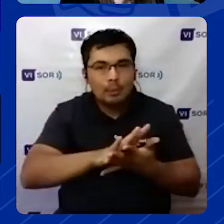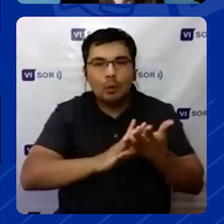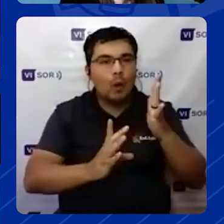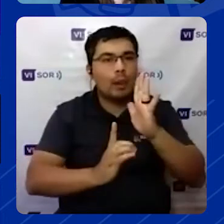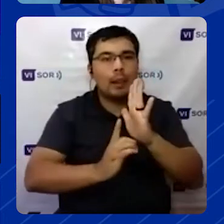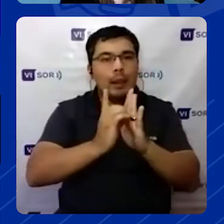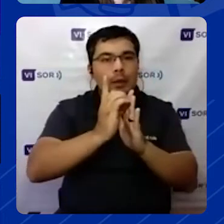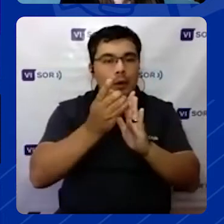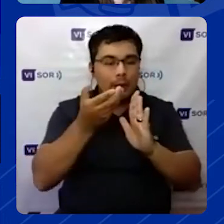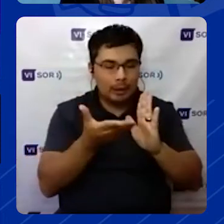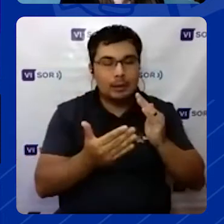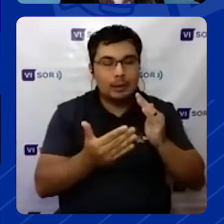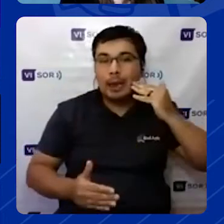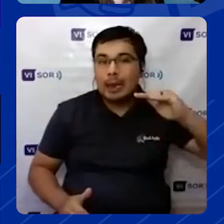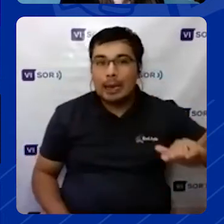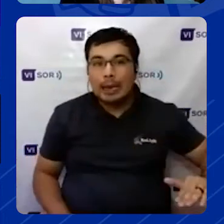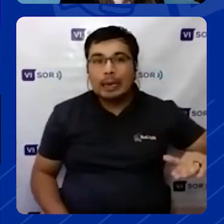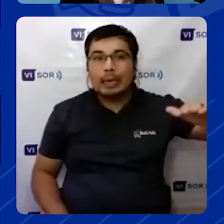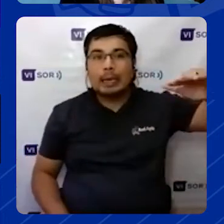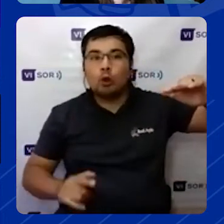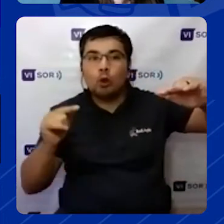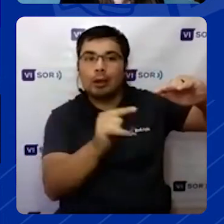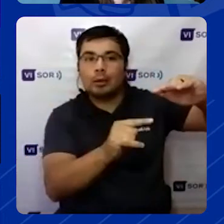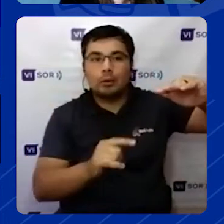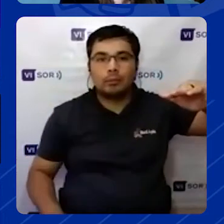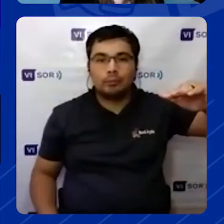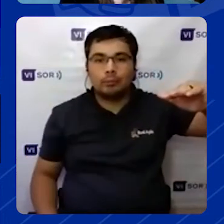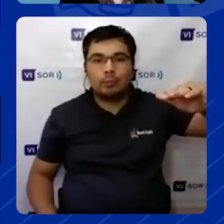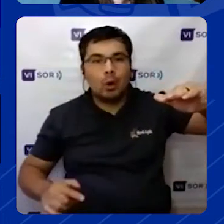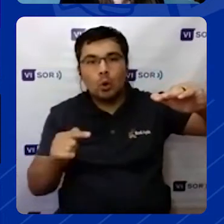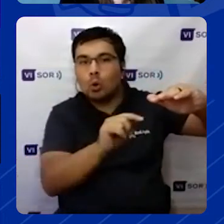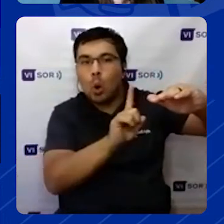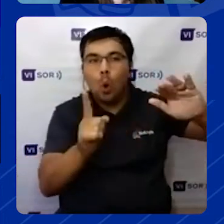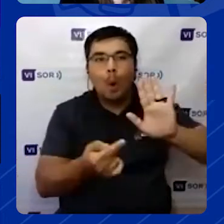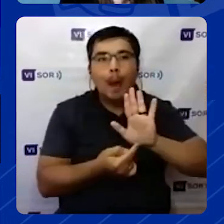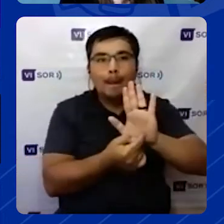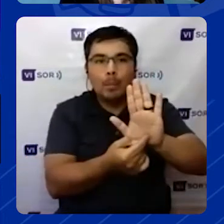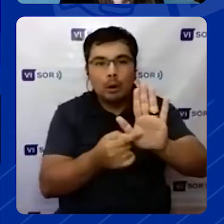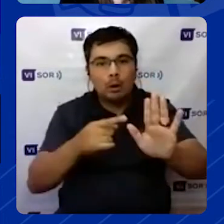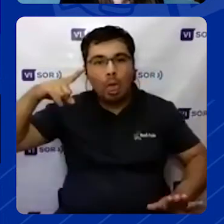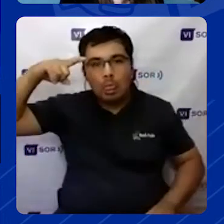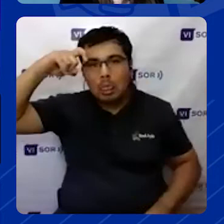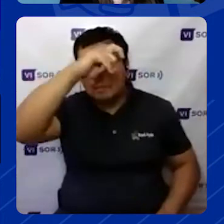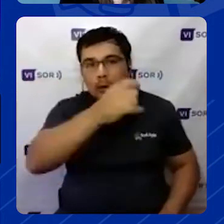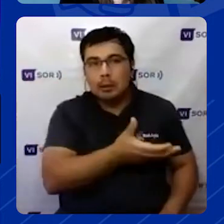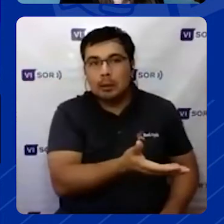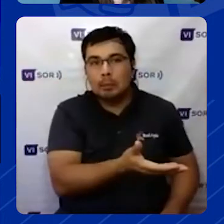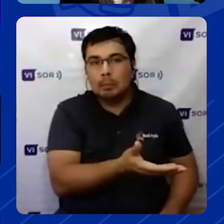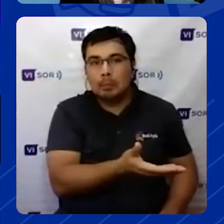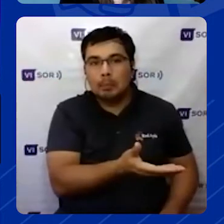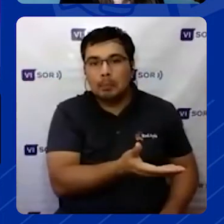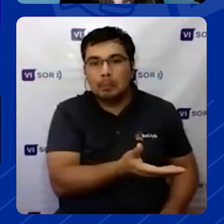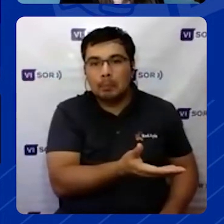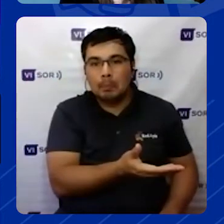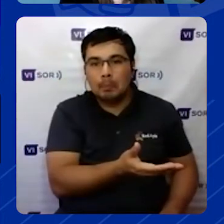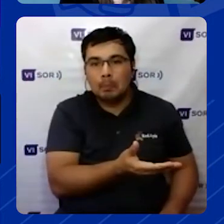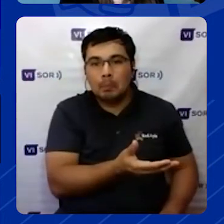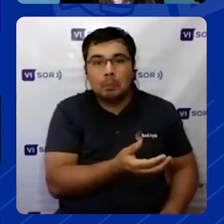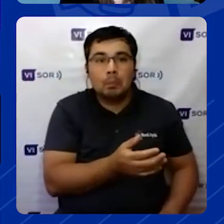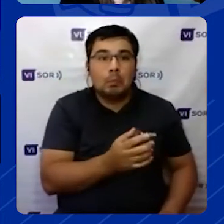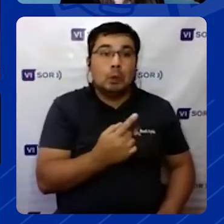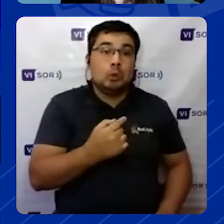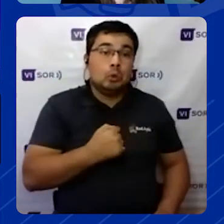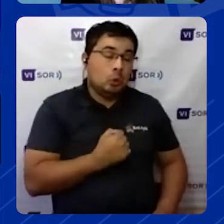de esa niña, de ese niño, no muestra una dificultad específica, no veo la necesidad